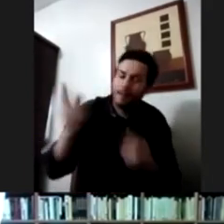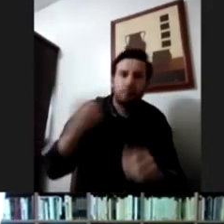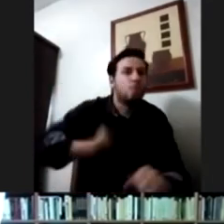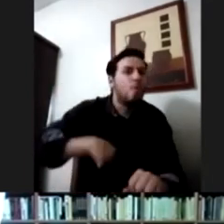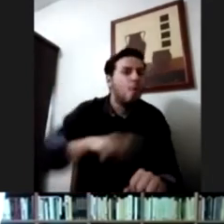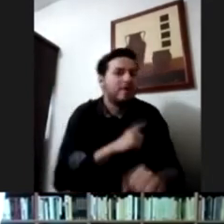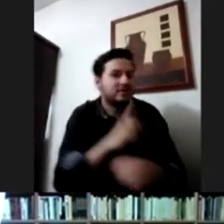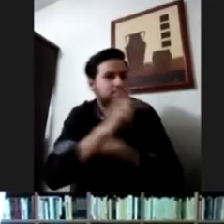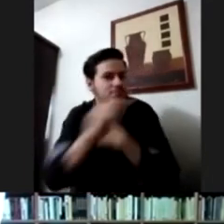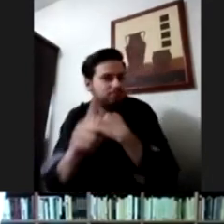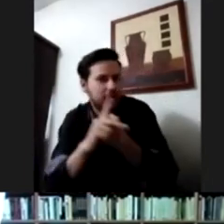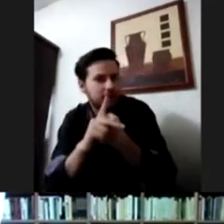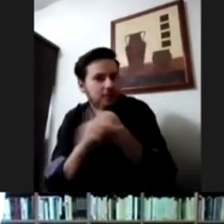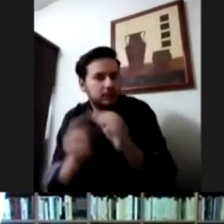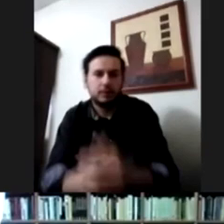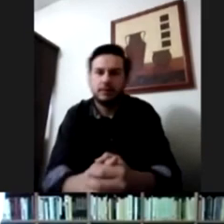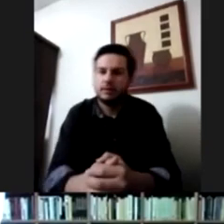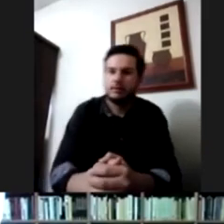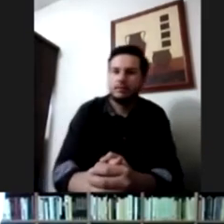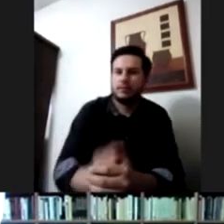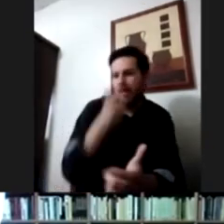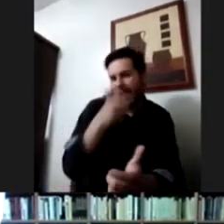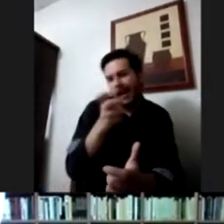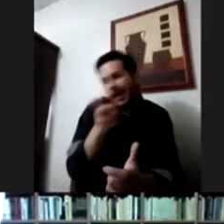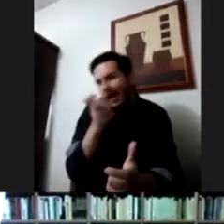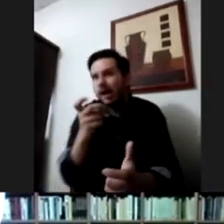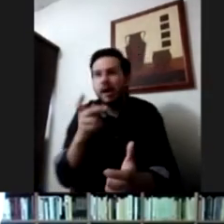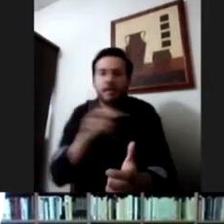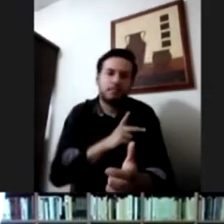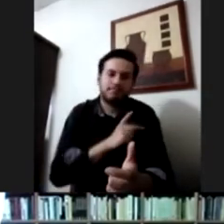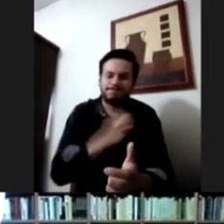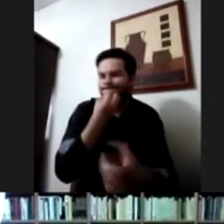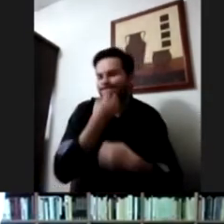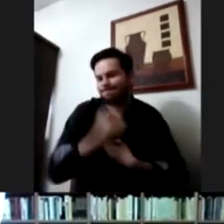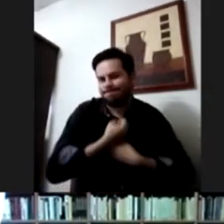pues ese sería como mi palabra.